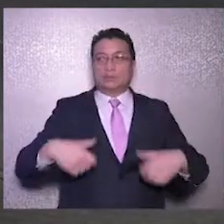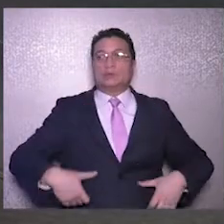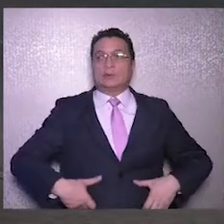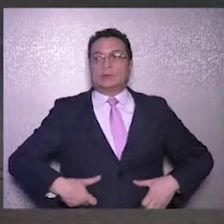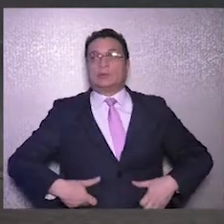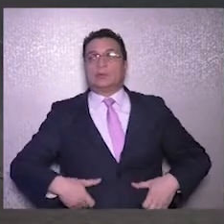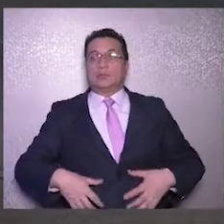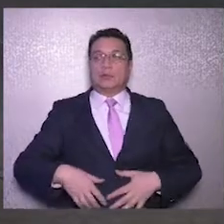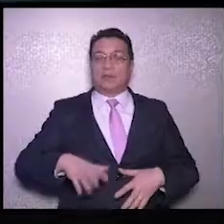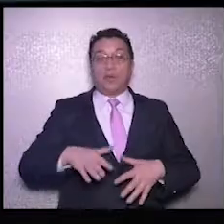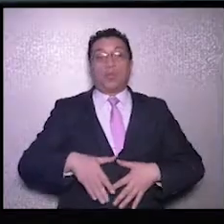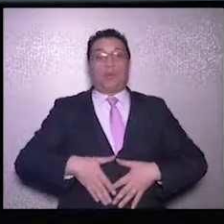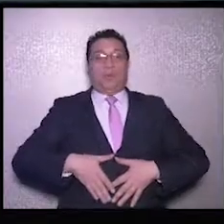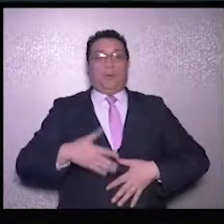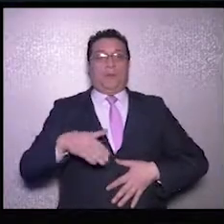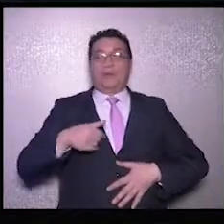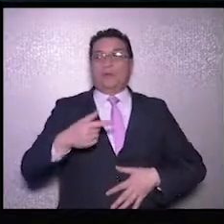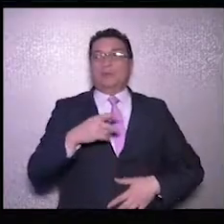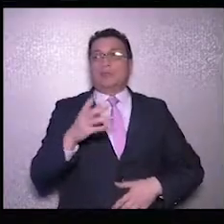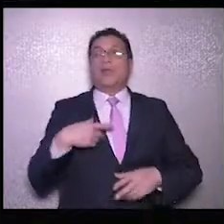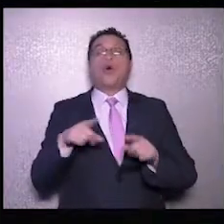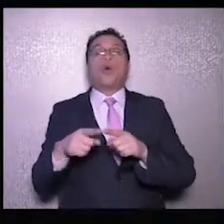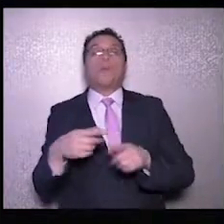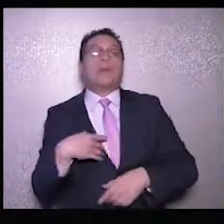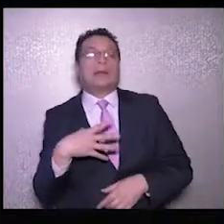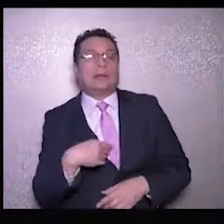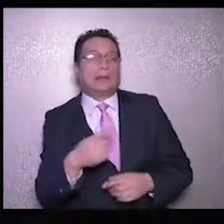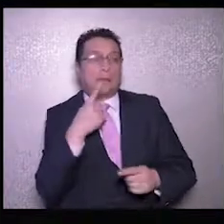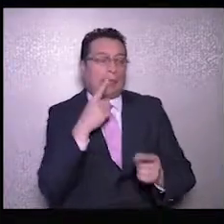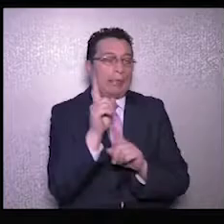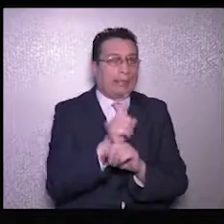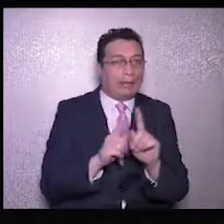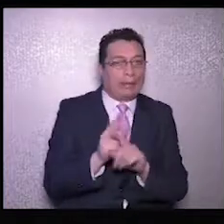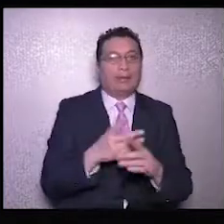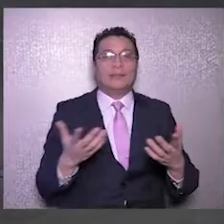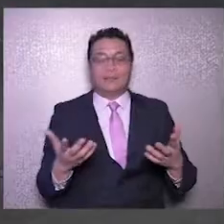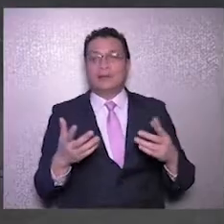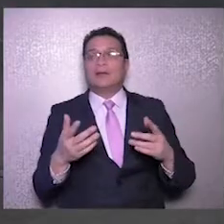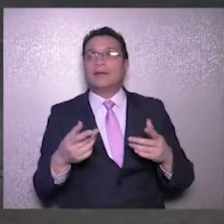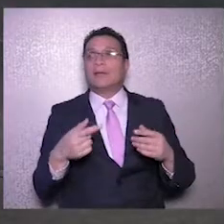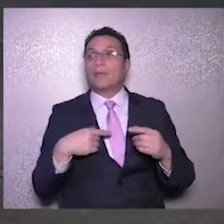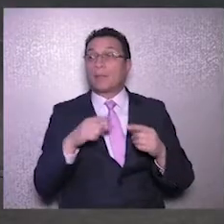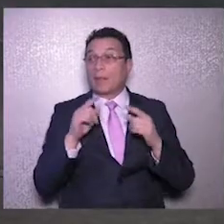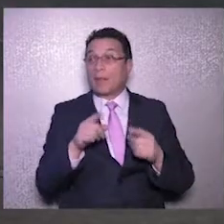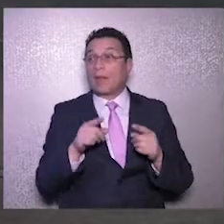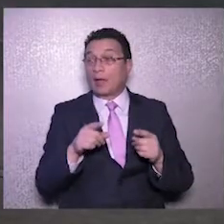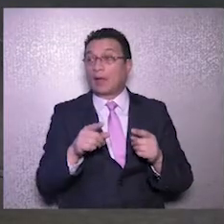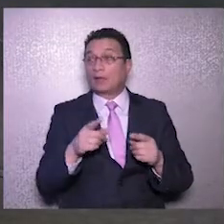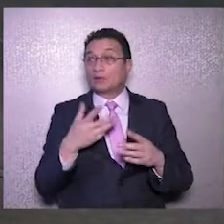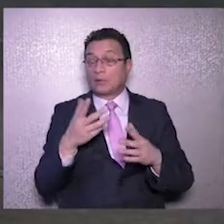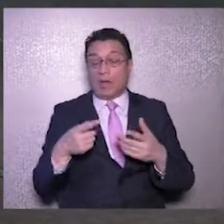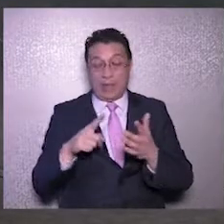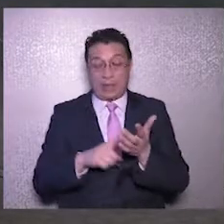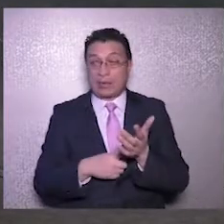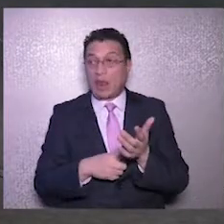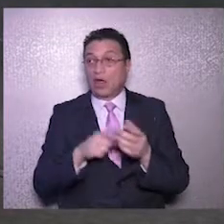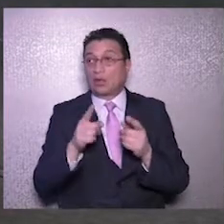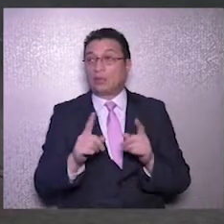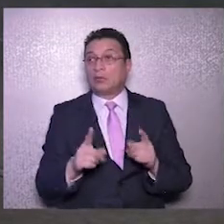guata, justificarse. No, es que estuve de cumpleaños mi hijo, entonces... Eso, de partida, la epidemiología dice que no sirve para